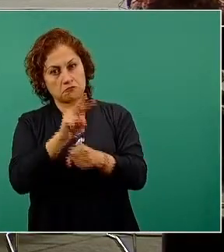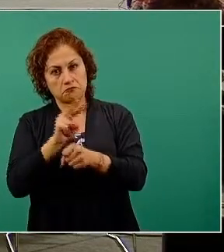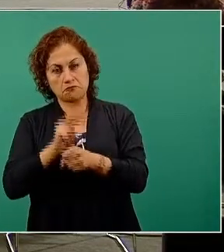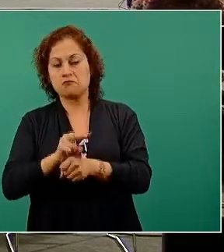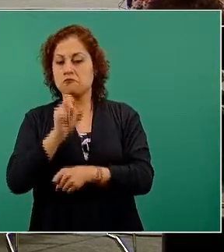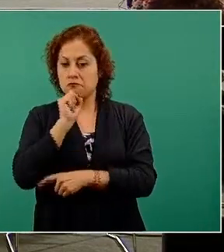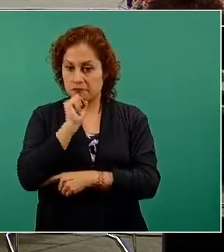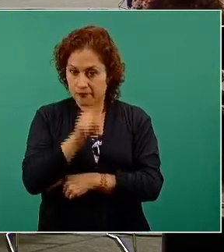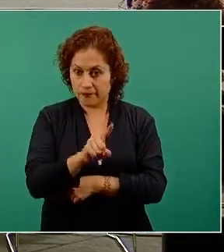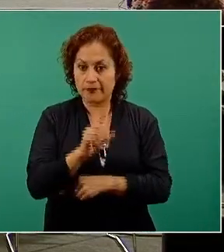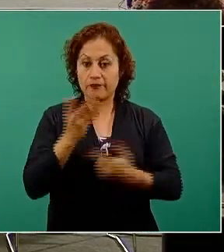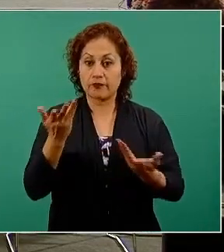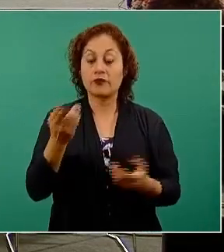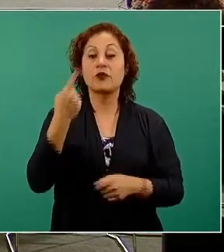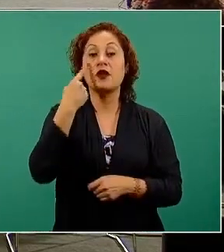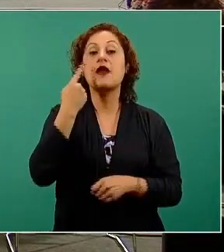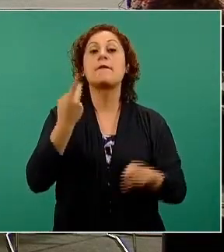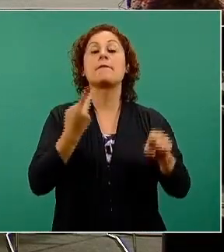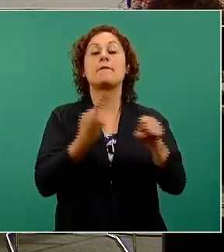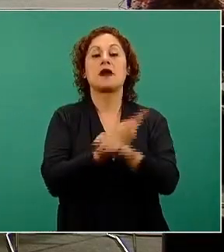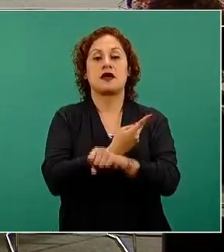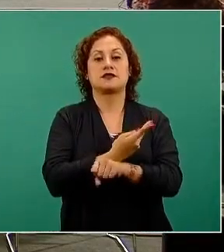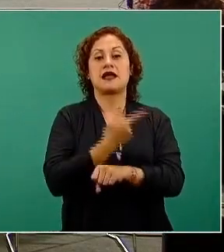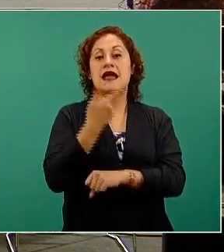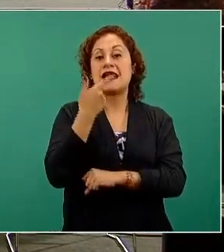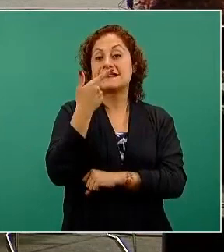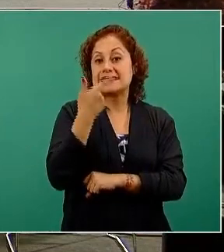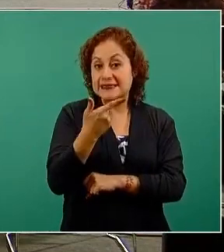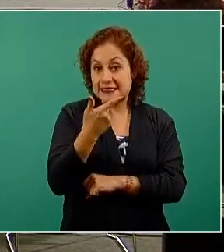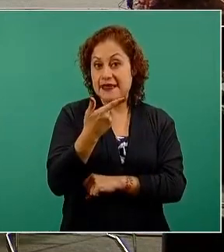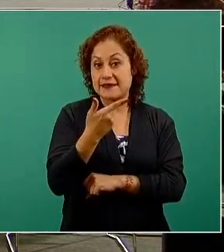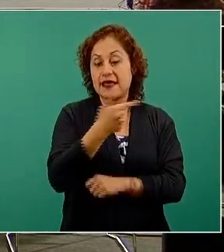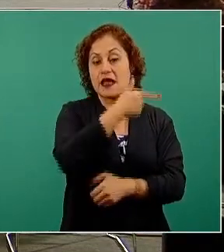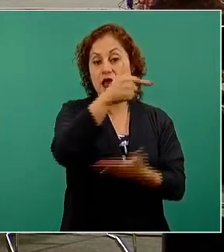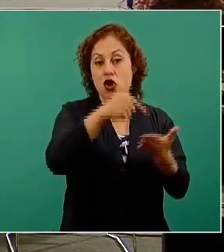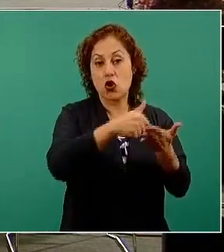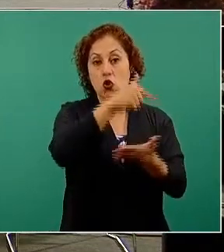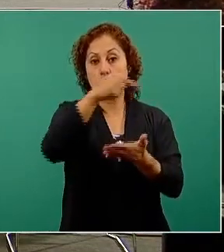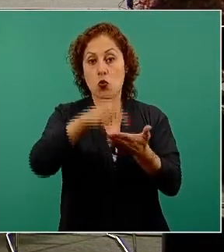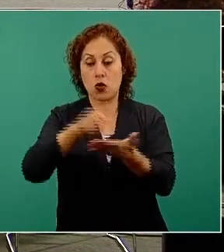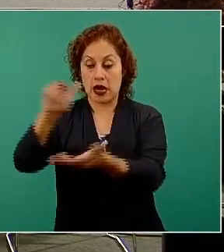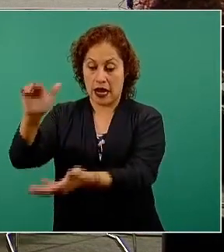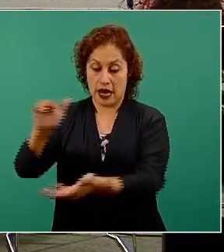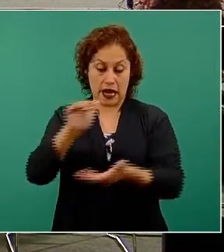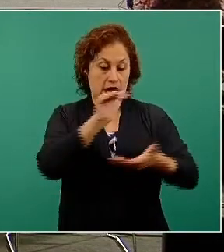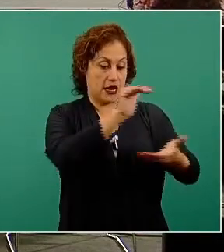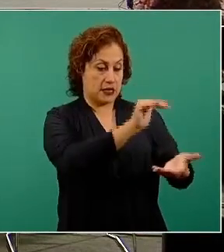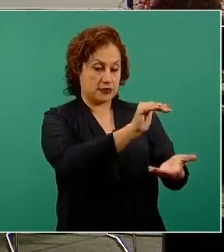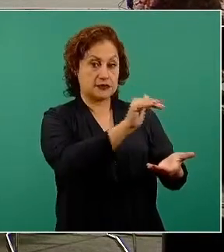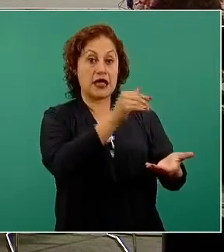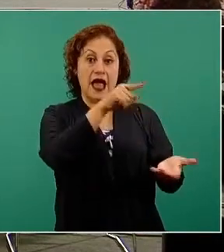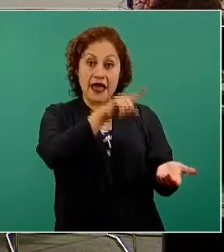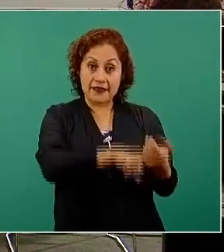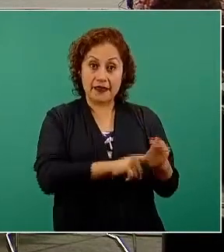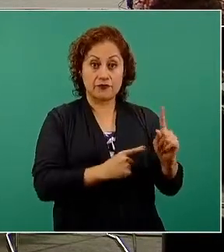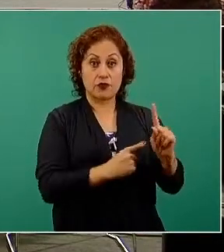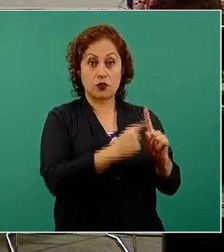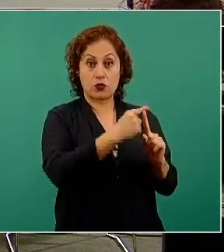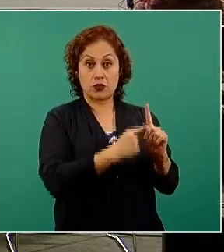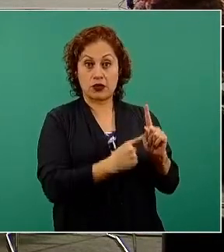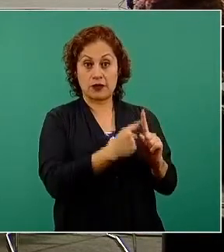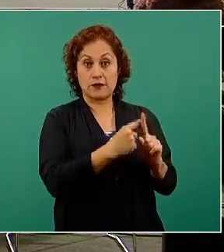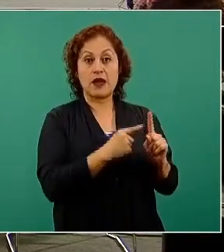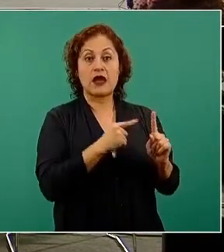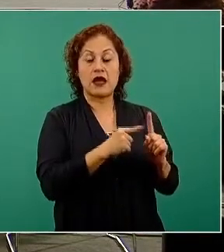especialmente pasó en 7 entidades en donde cuando llegó la vacuna, data logger tenía una temperatura que